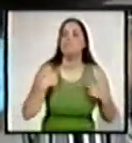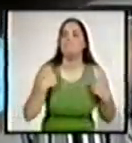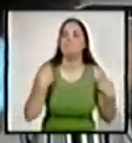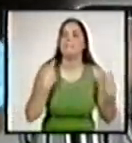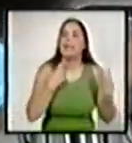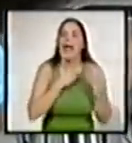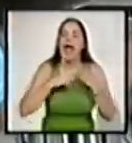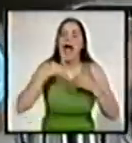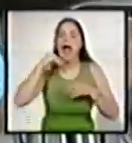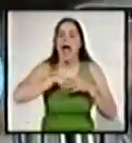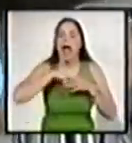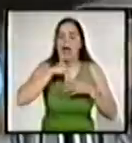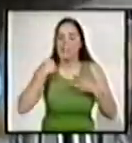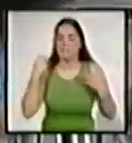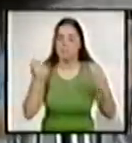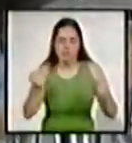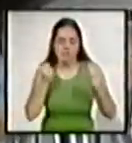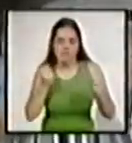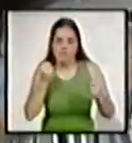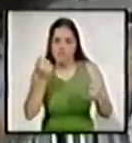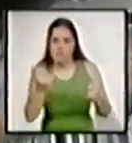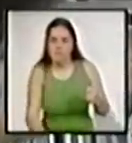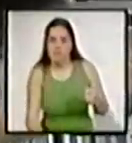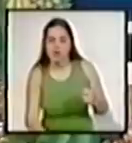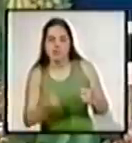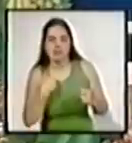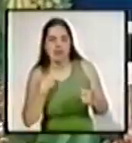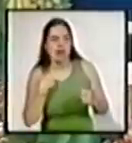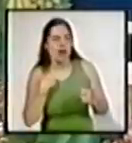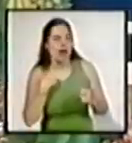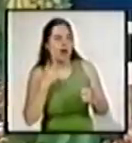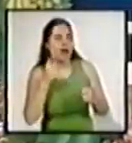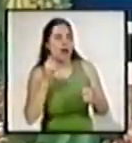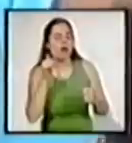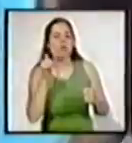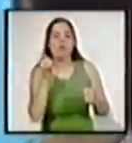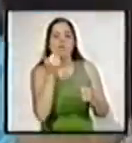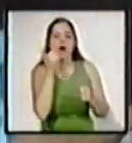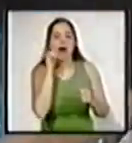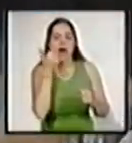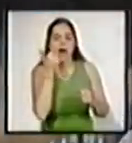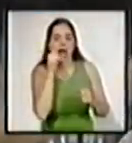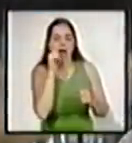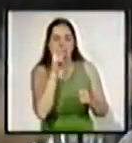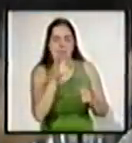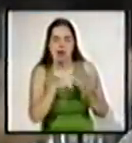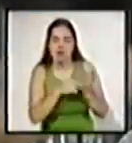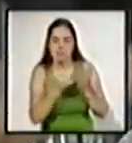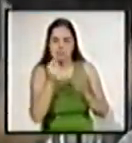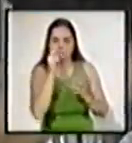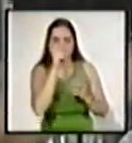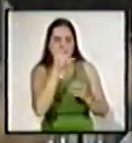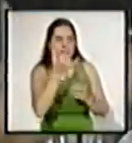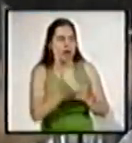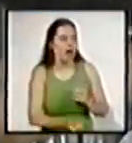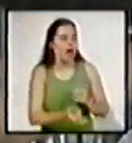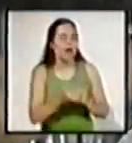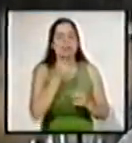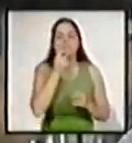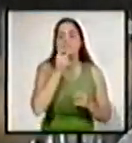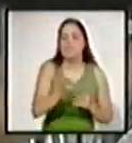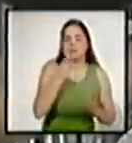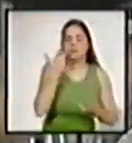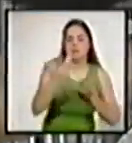Estás así con esa energía batiendo. Y tenemos eso una cámara gusta, cenital, ¿vieron? Yo no había visto esto. Qué bueno. ¿Vieron? Bueno, así de fácil, amigos, van a